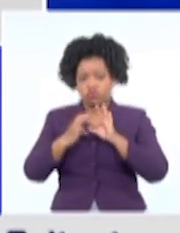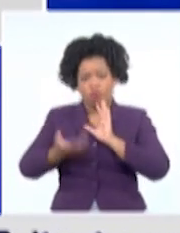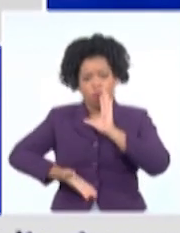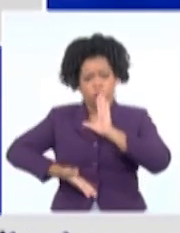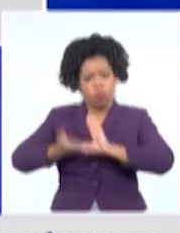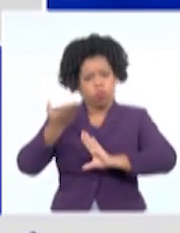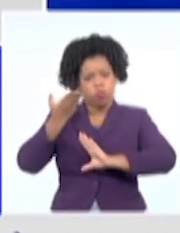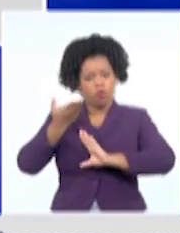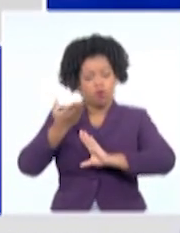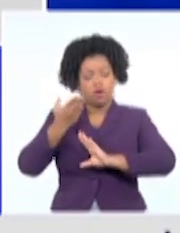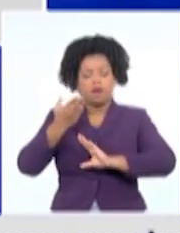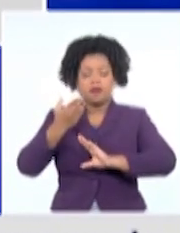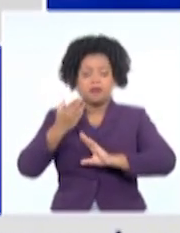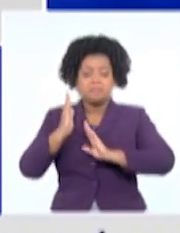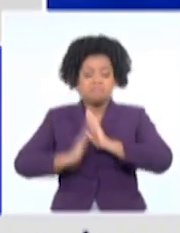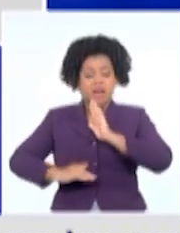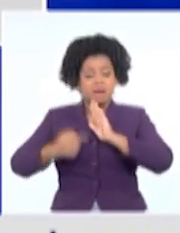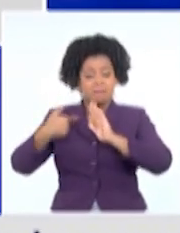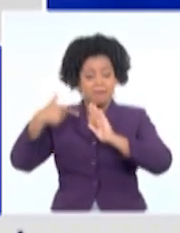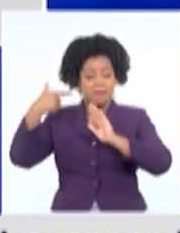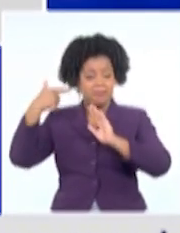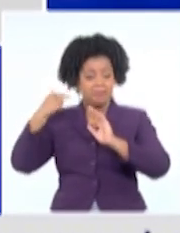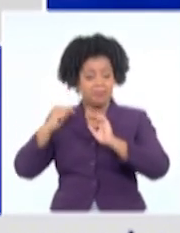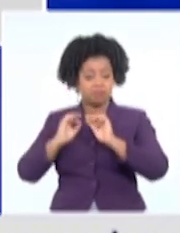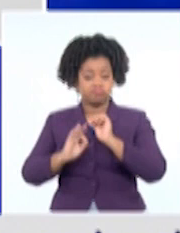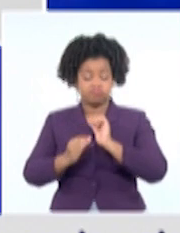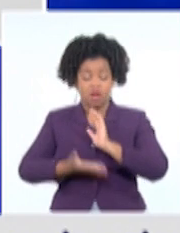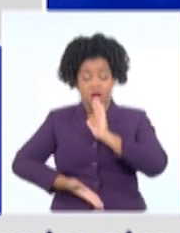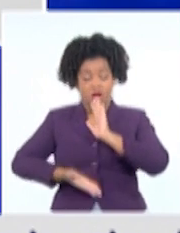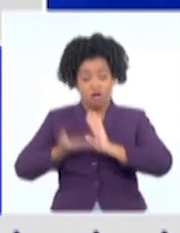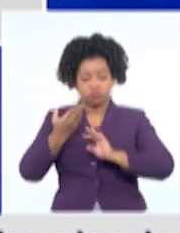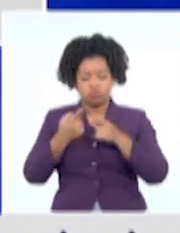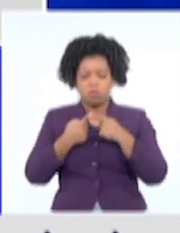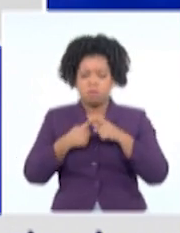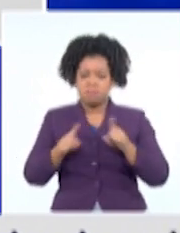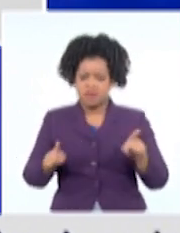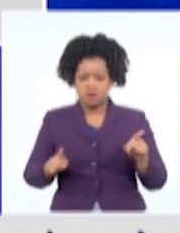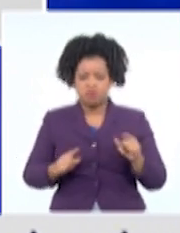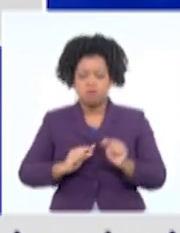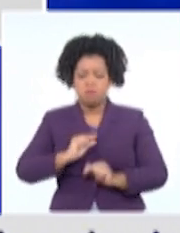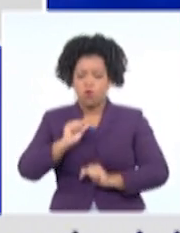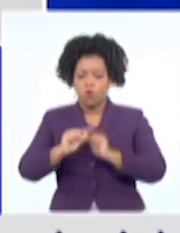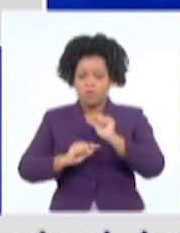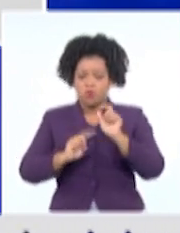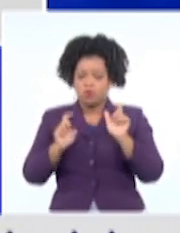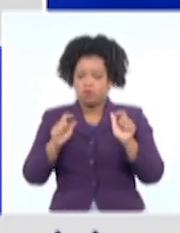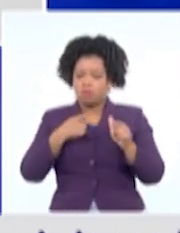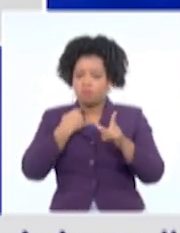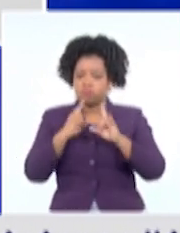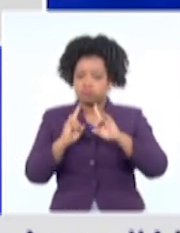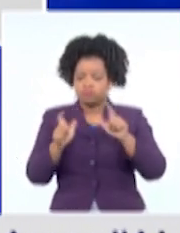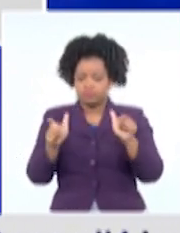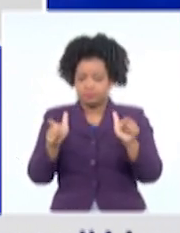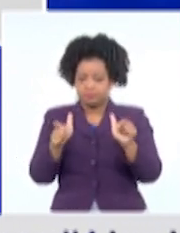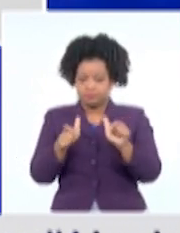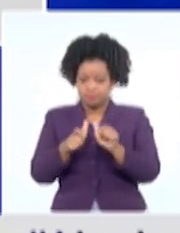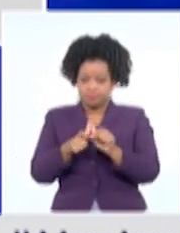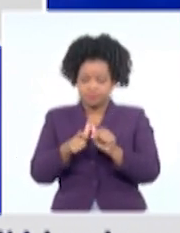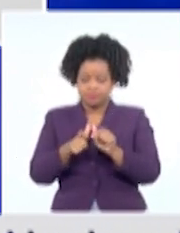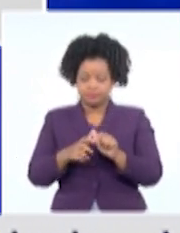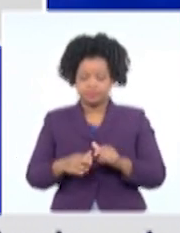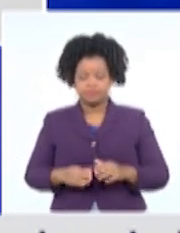los meses anteriores. Es alto, pero disminuyendo en comparación con los meses que tuvimos